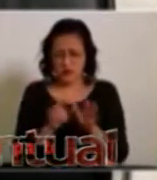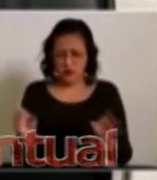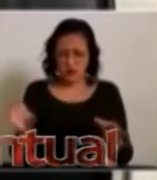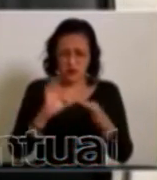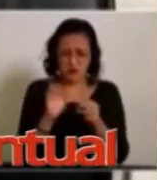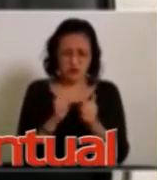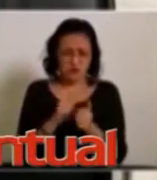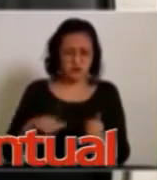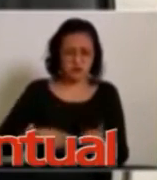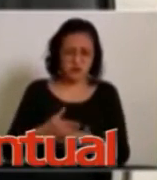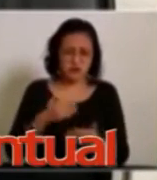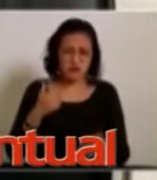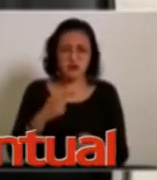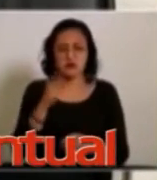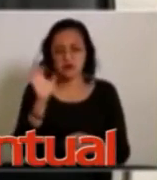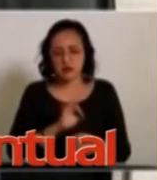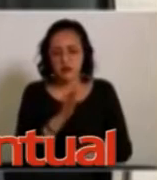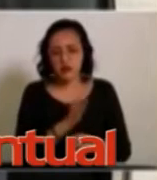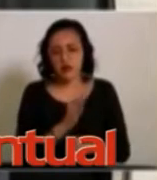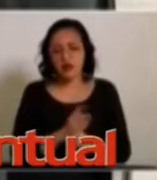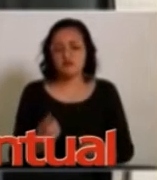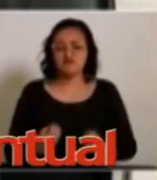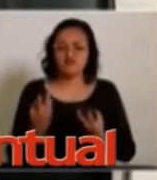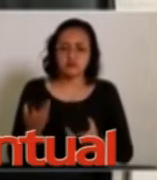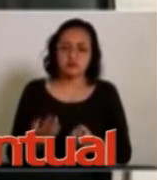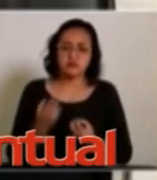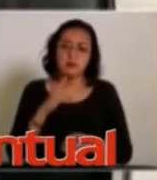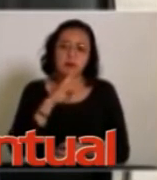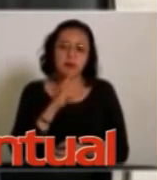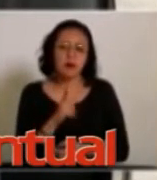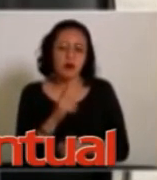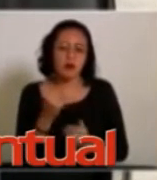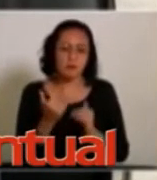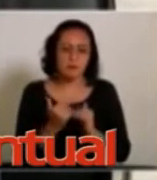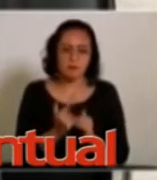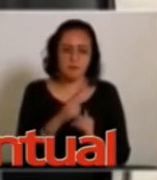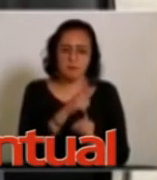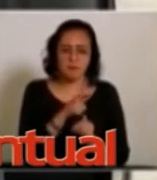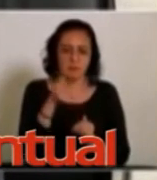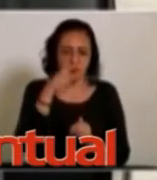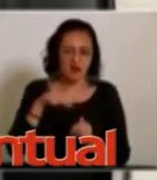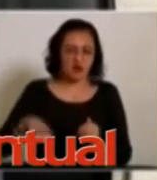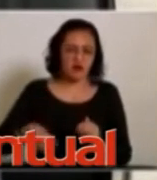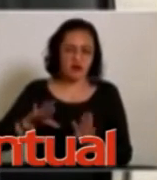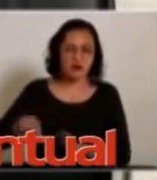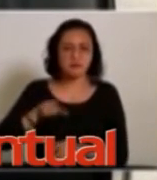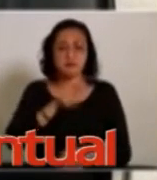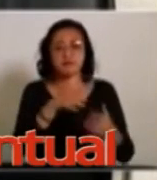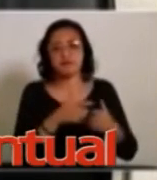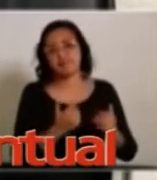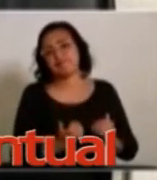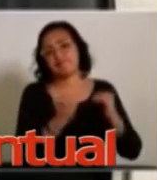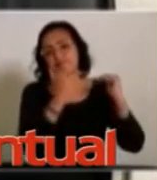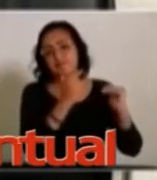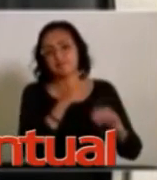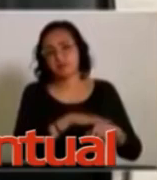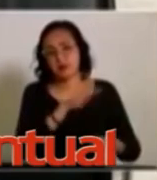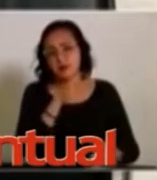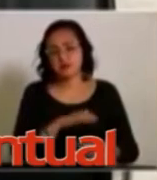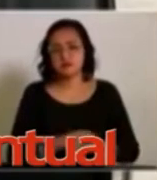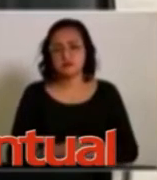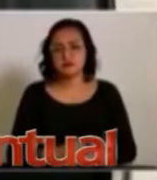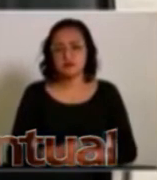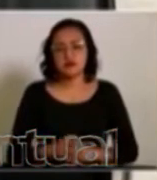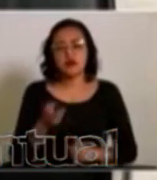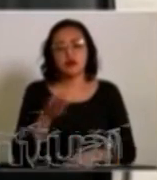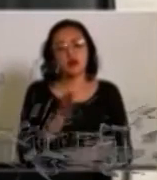topado en algunas cifras y otorgar otro mucho menor en afectación del erario público.